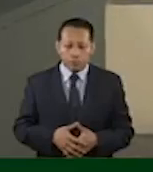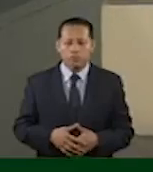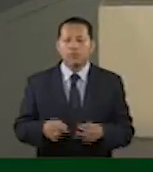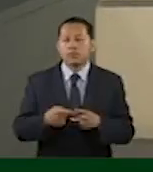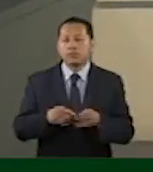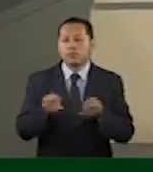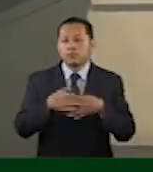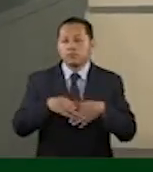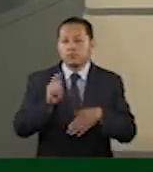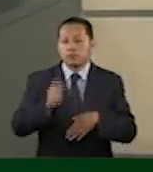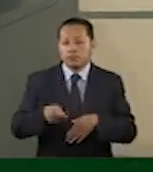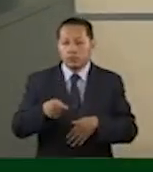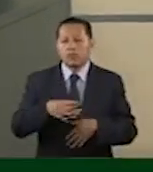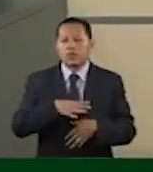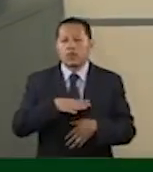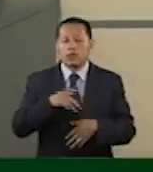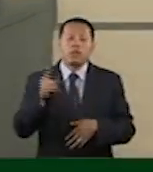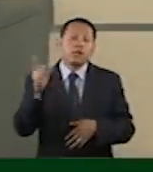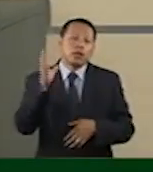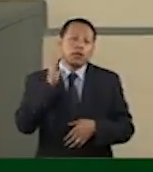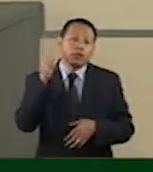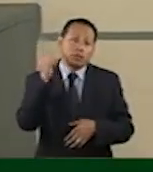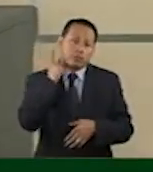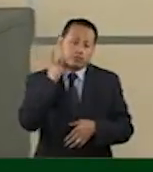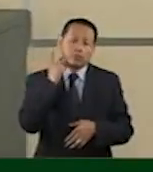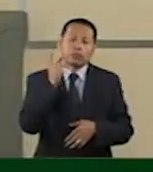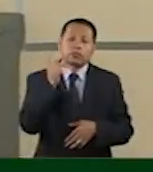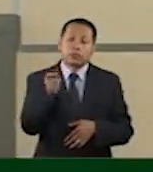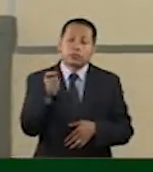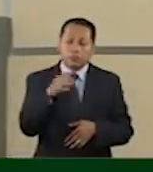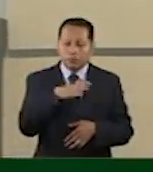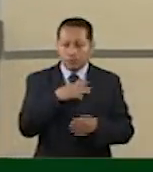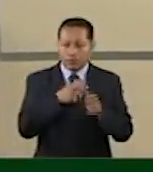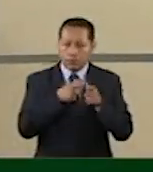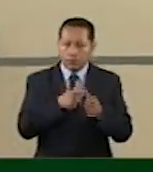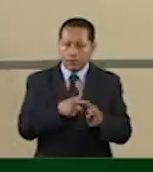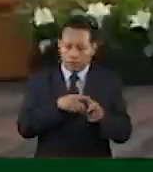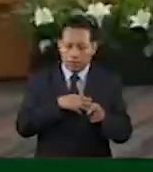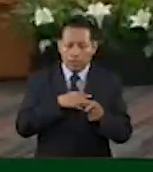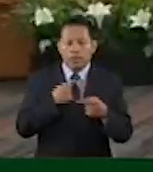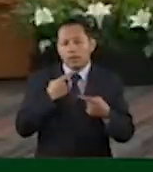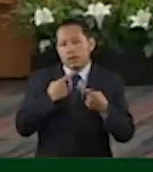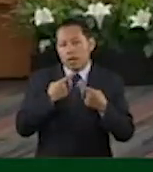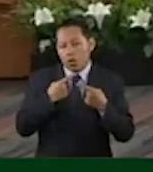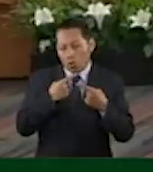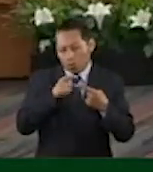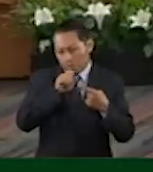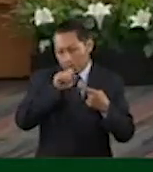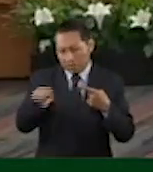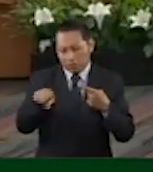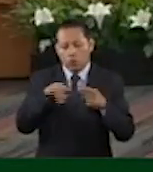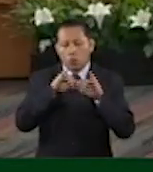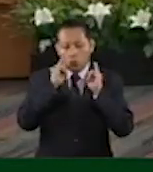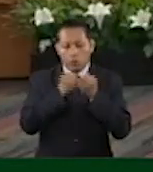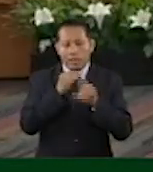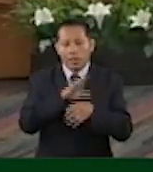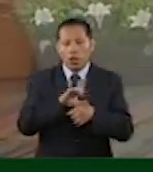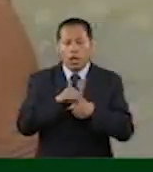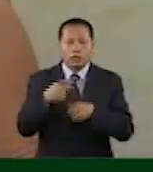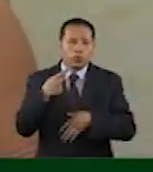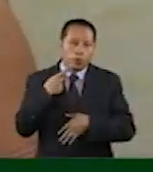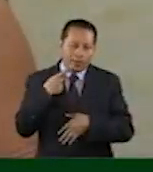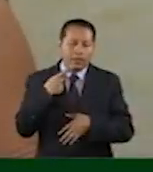comenzamos con esto porque en el Palacio legislativo de San Lázaro continuaron los diálogos convocados por la junta de coordinación